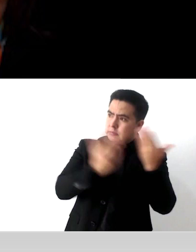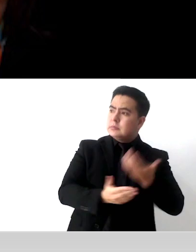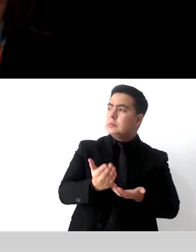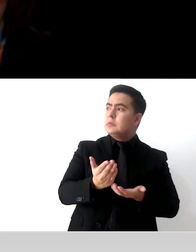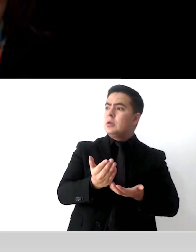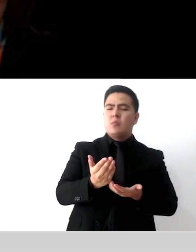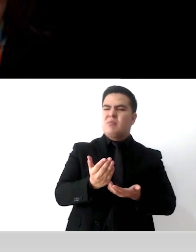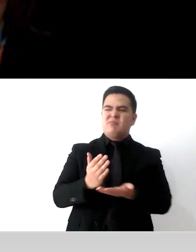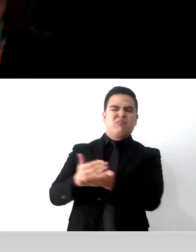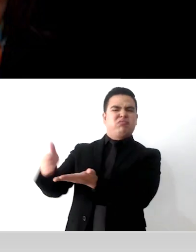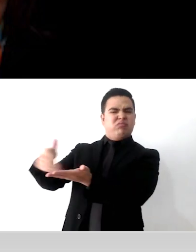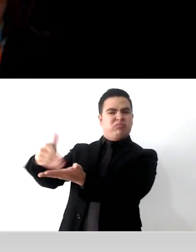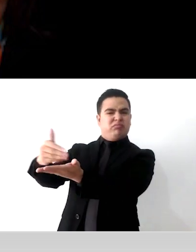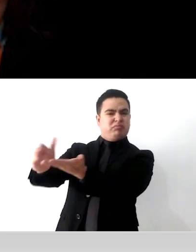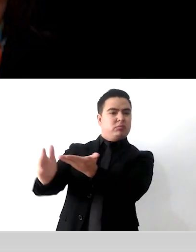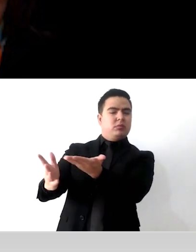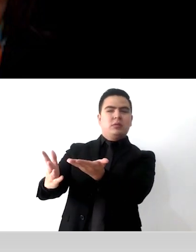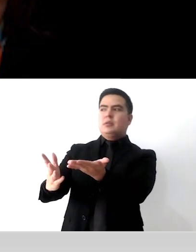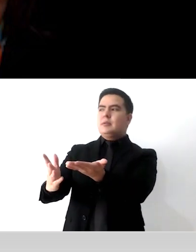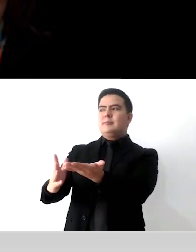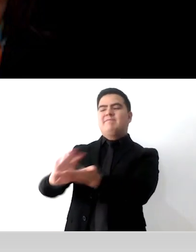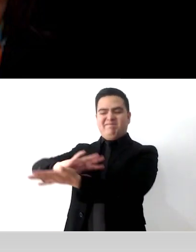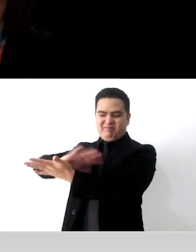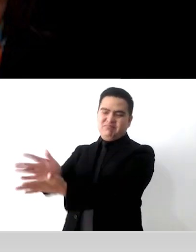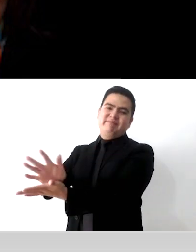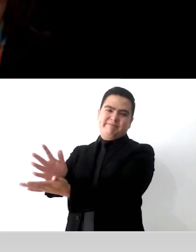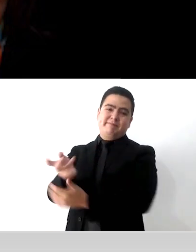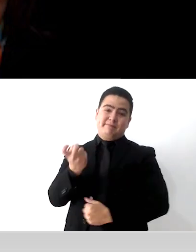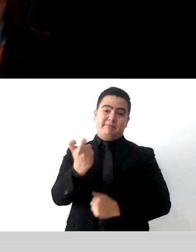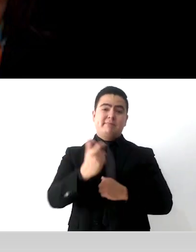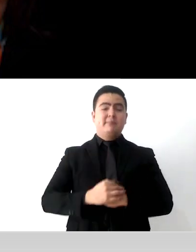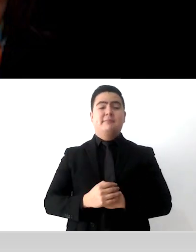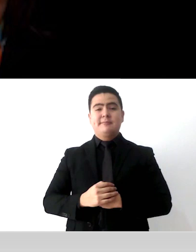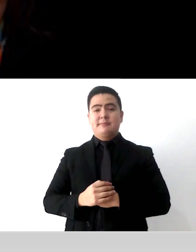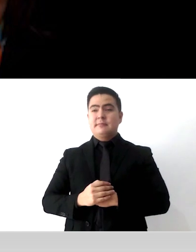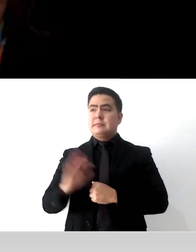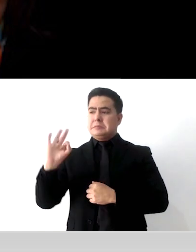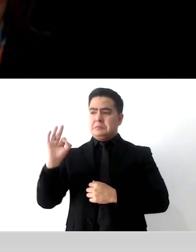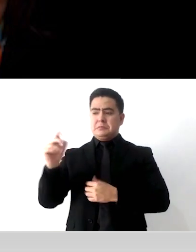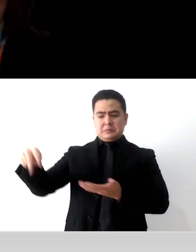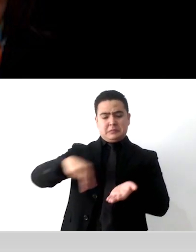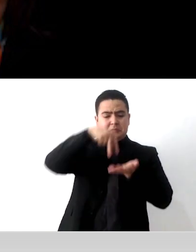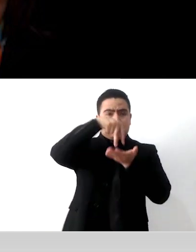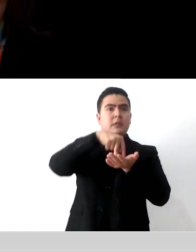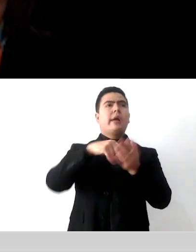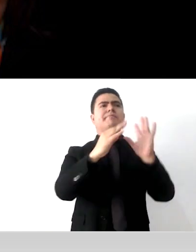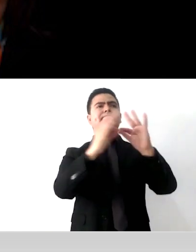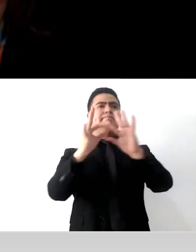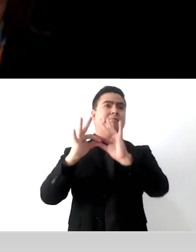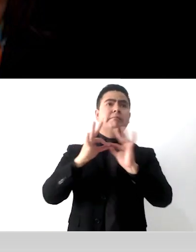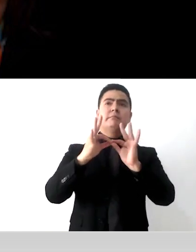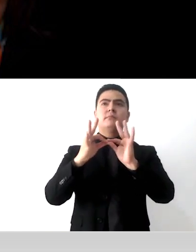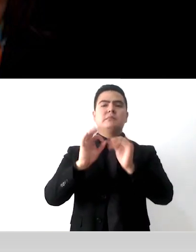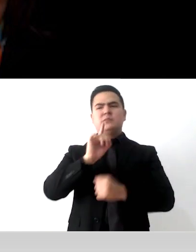que sí. En los congresos no les dan la posibilidad de subir a tribuna. No les permiten ingresar, no